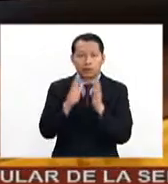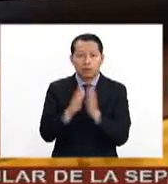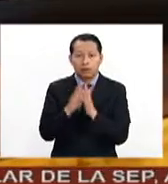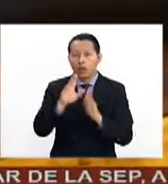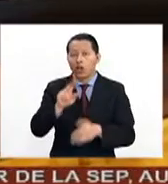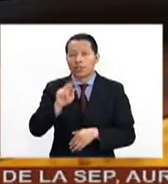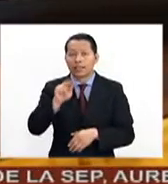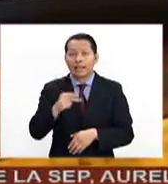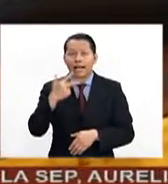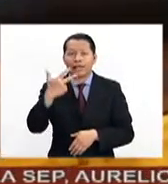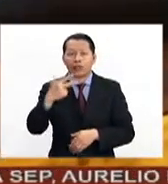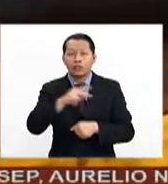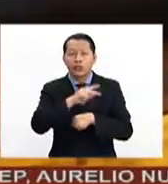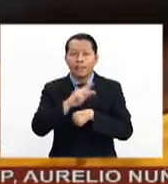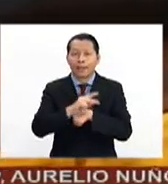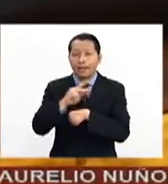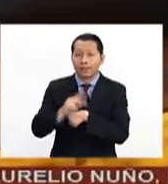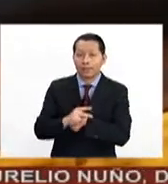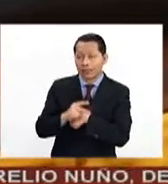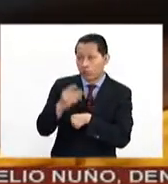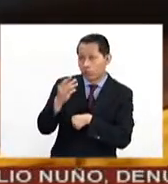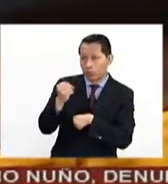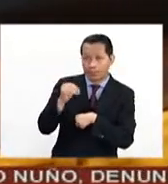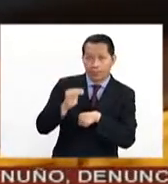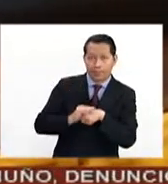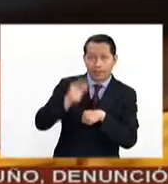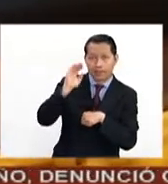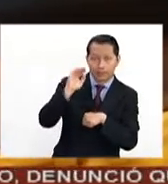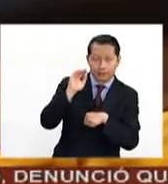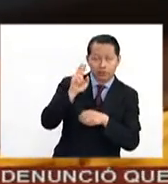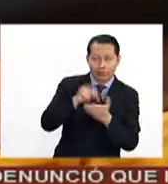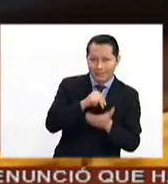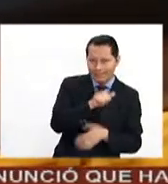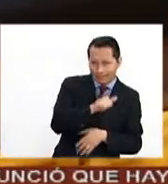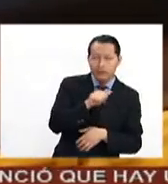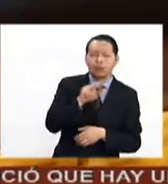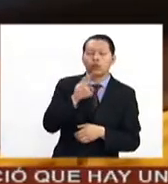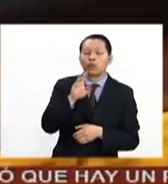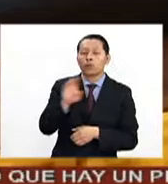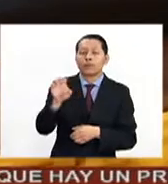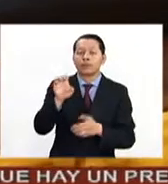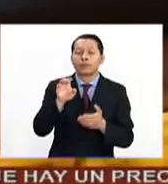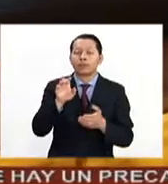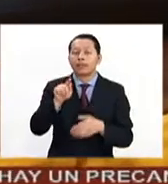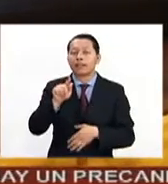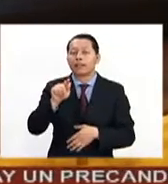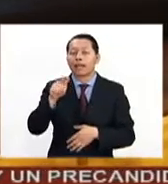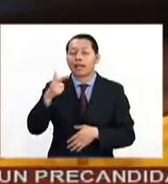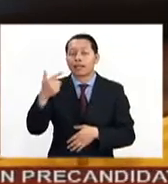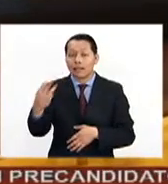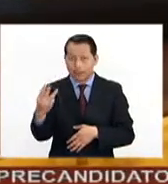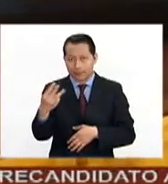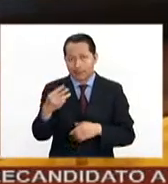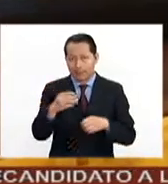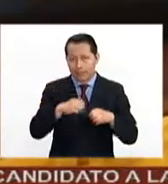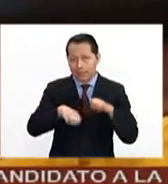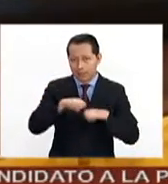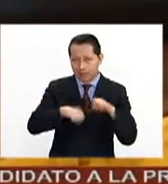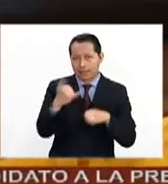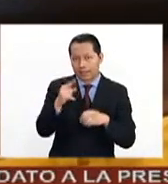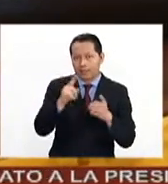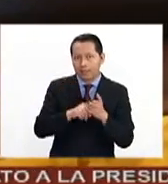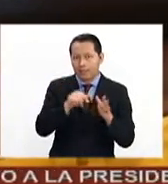88 países, 9 más que del 2016, 973 empresas y